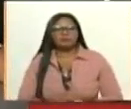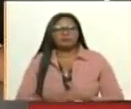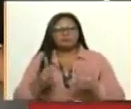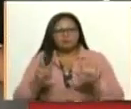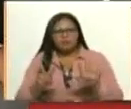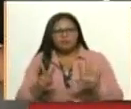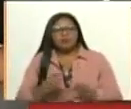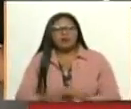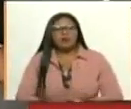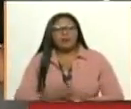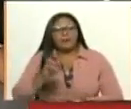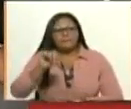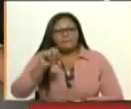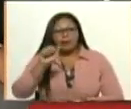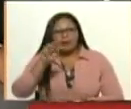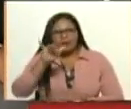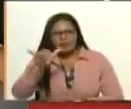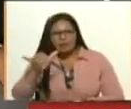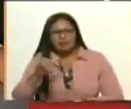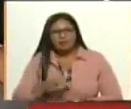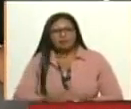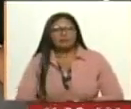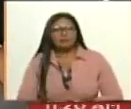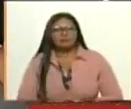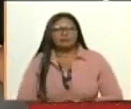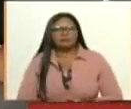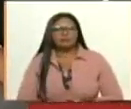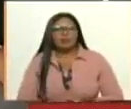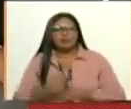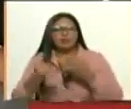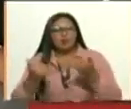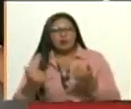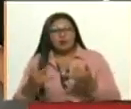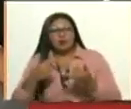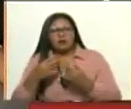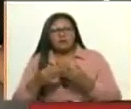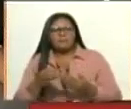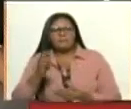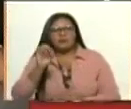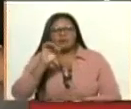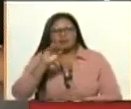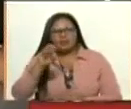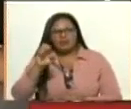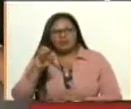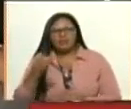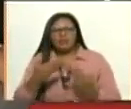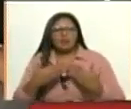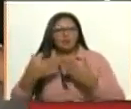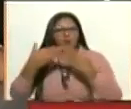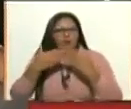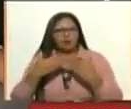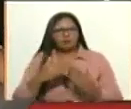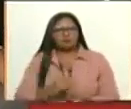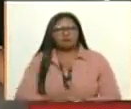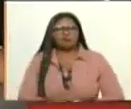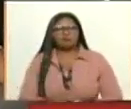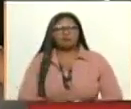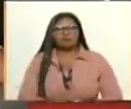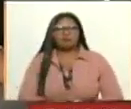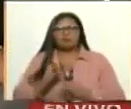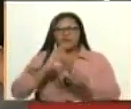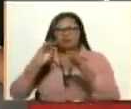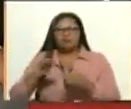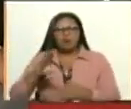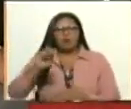Mari Figueroa, La Alquitrana, Pesebre Escolar. Esto está en